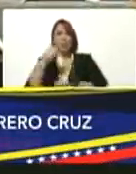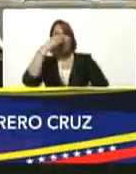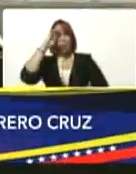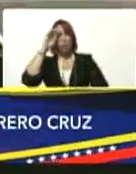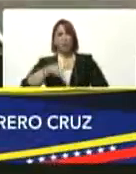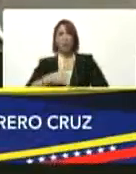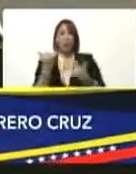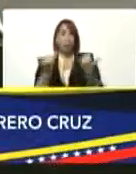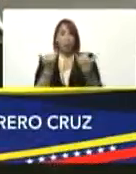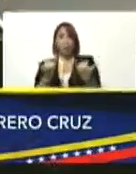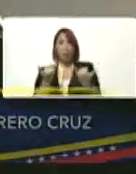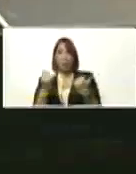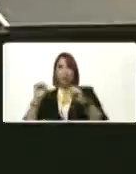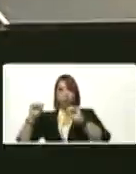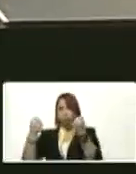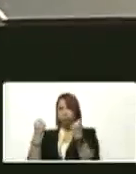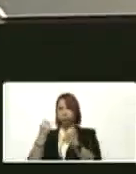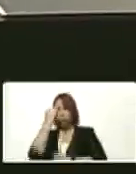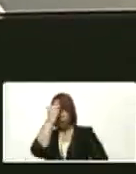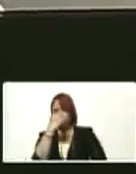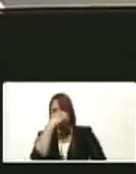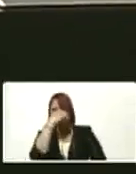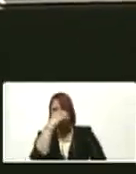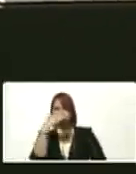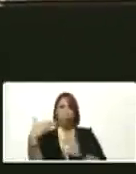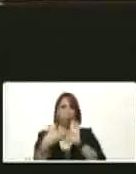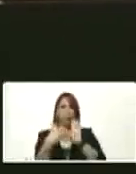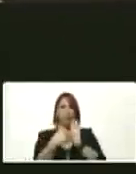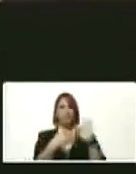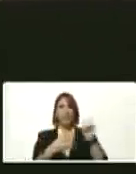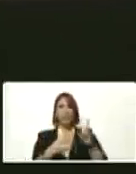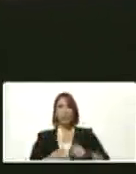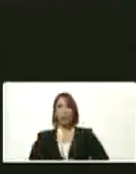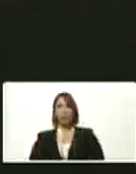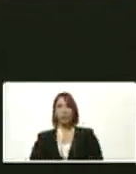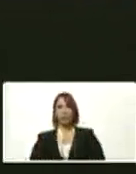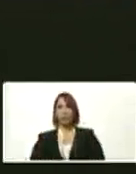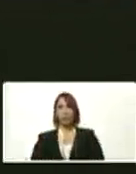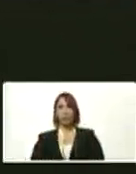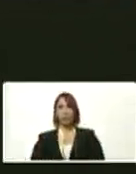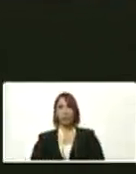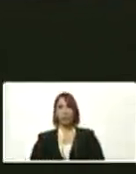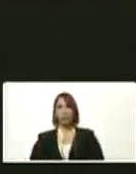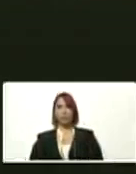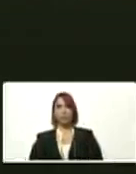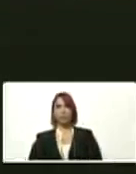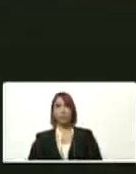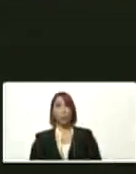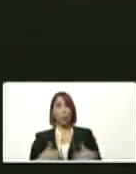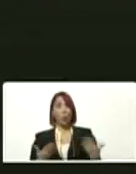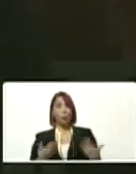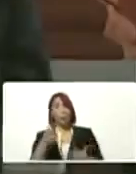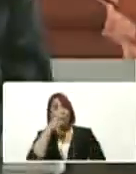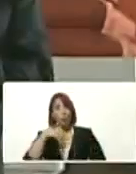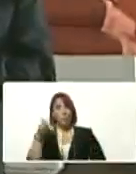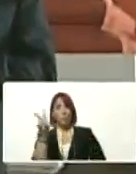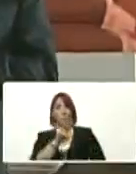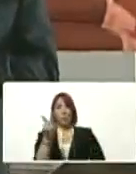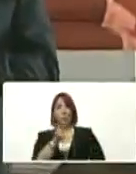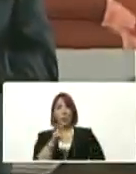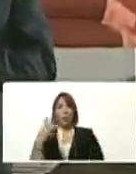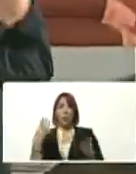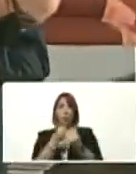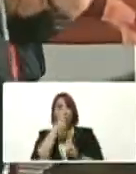estos momentos de bloqueo criminal, de medidas coercitivas unilaterales, cuente el pueblo de Venezuela con el pueblo